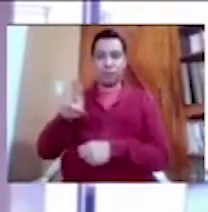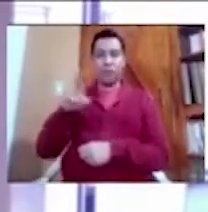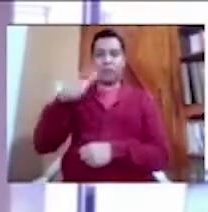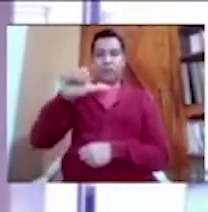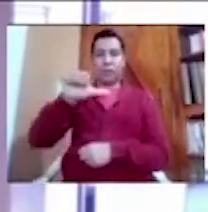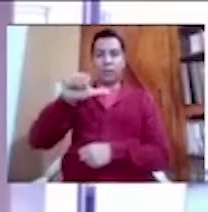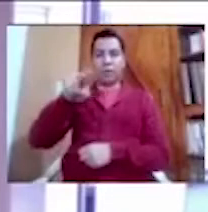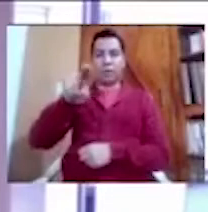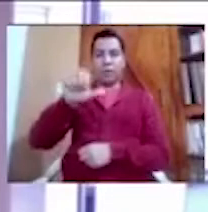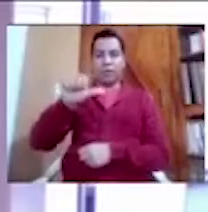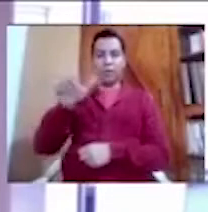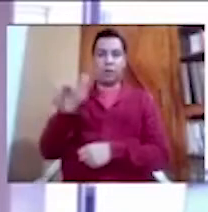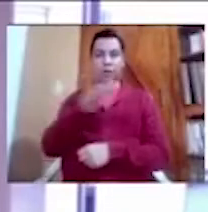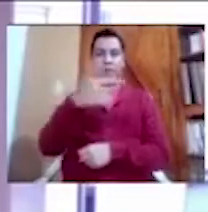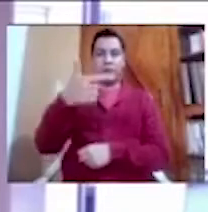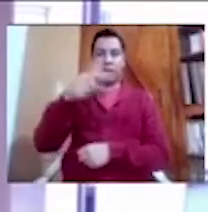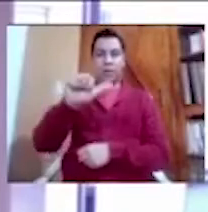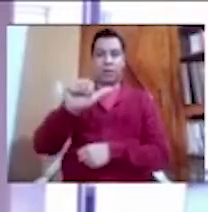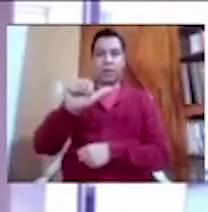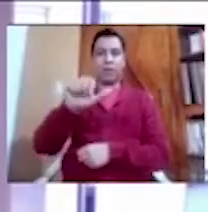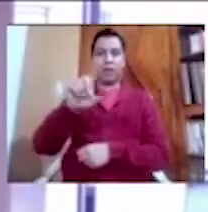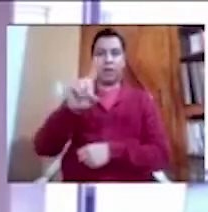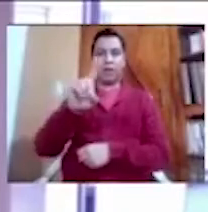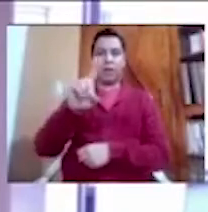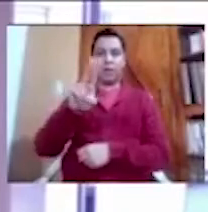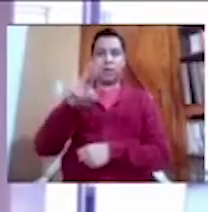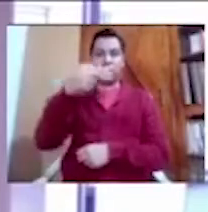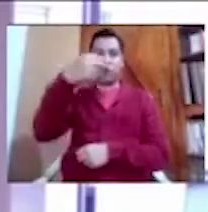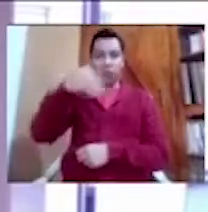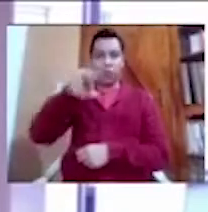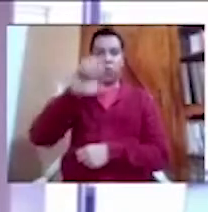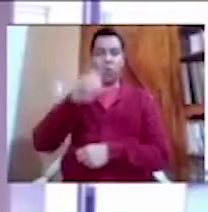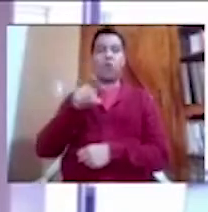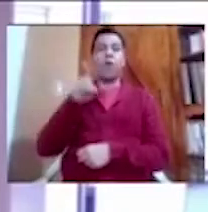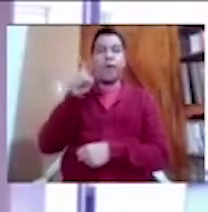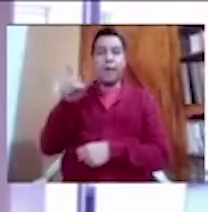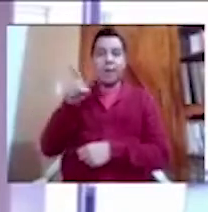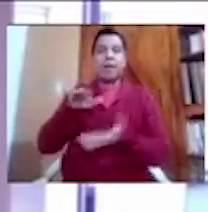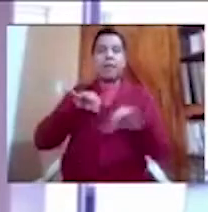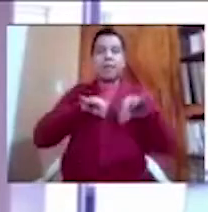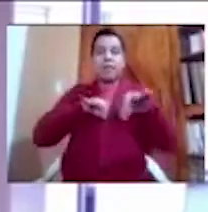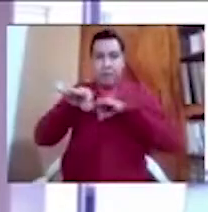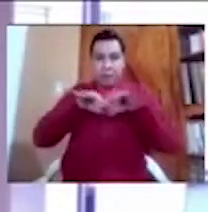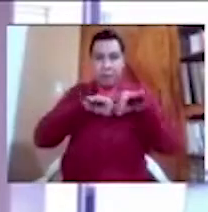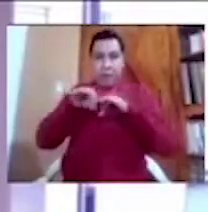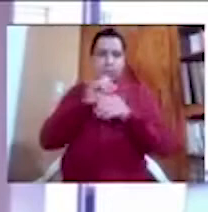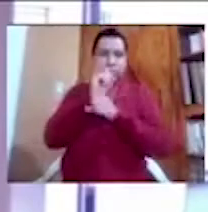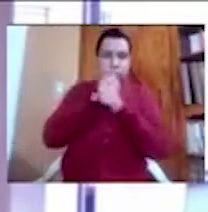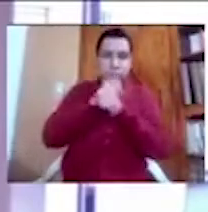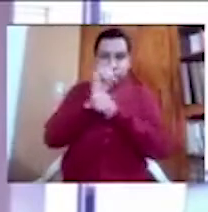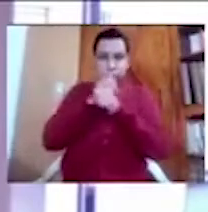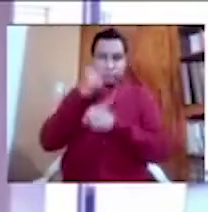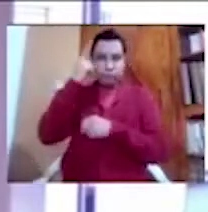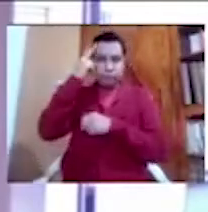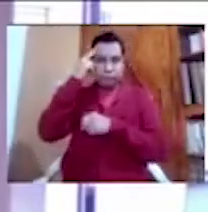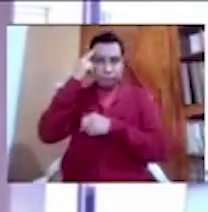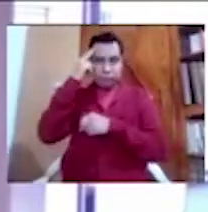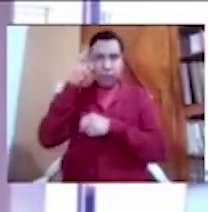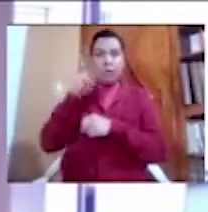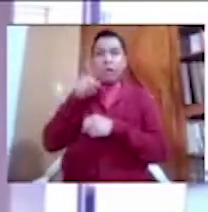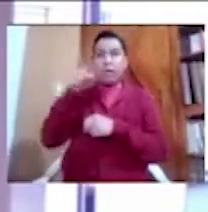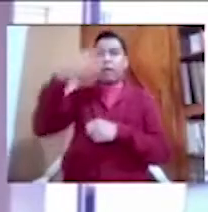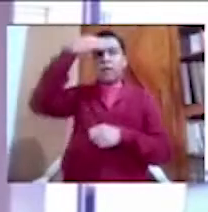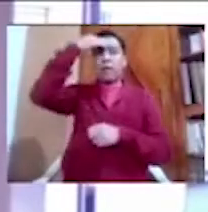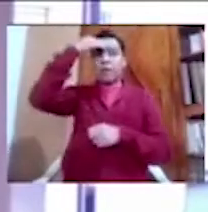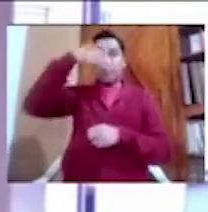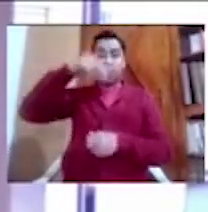investigadora en el Centro Nacional de las Artes y Literatura y ella es una conocedora a